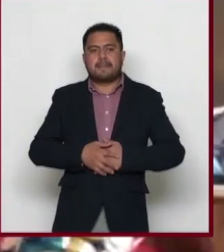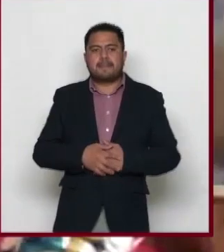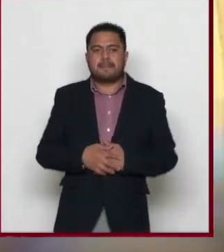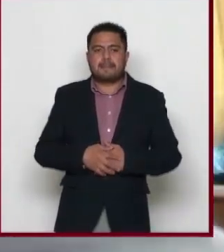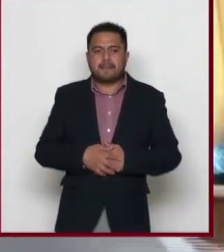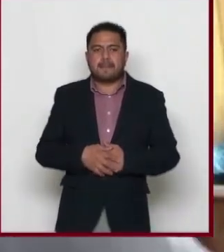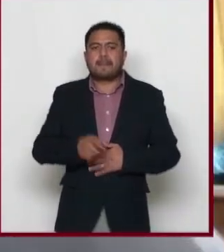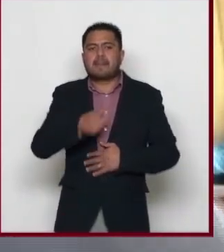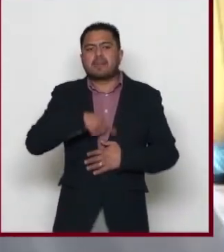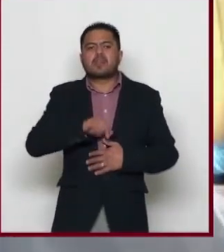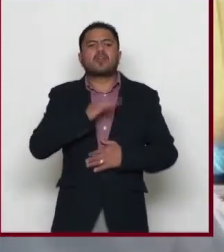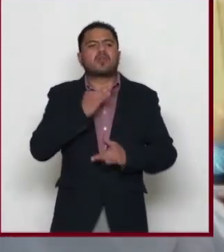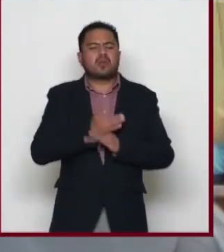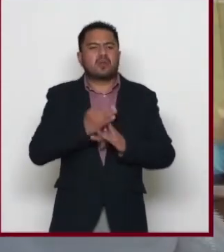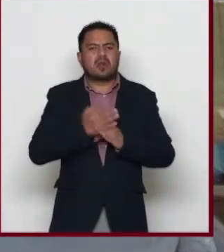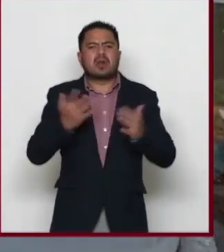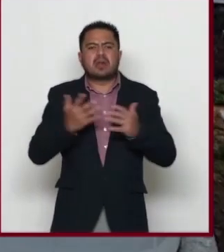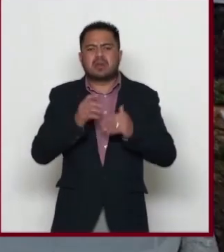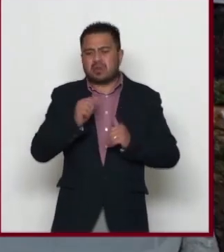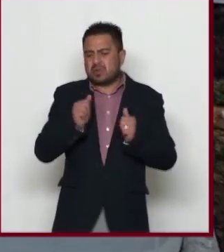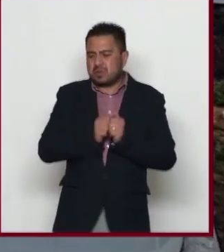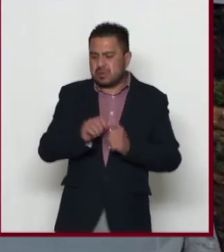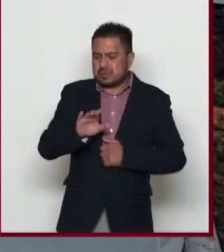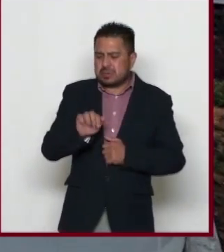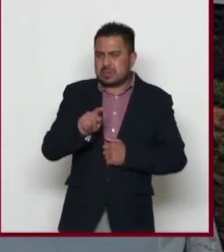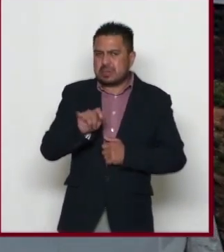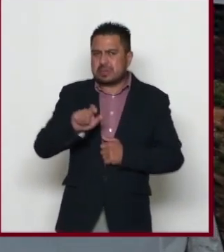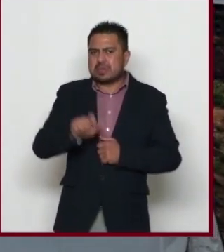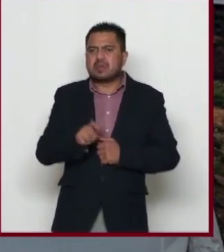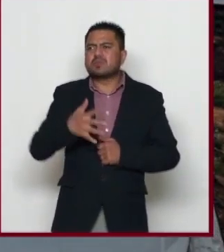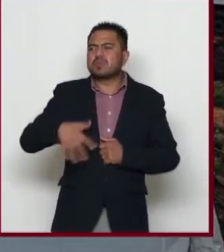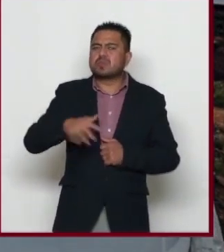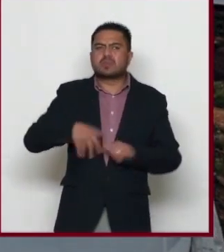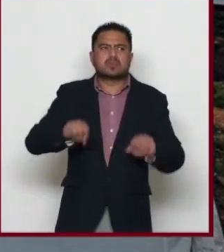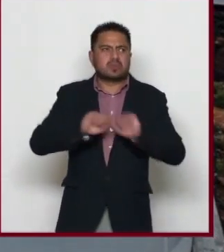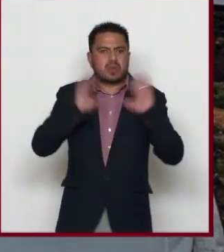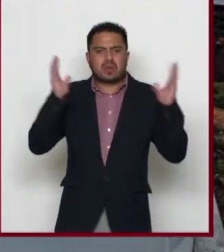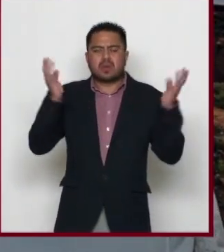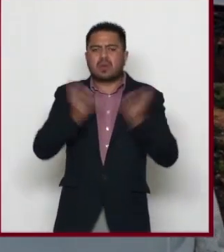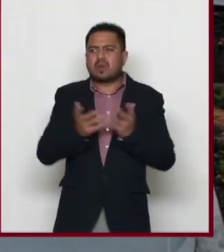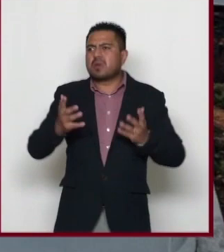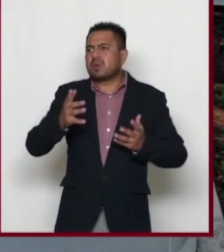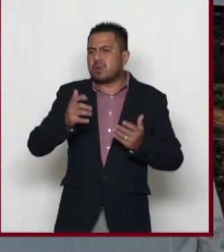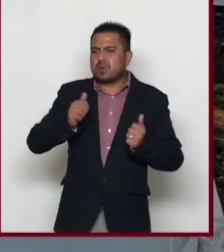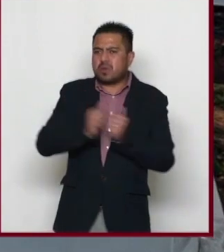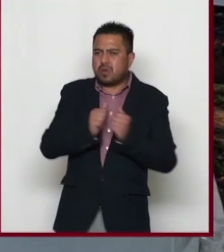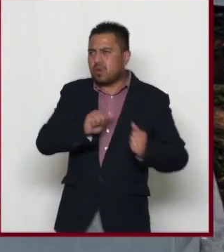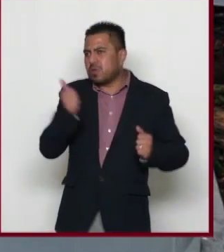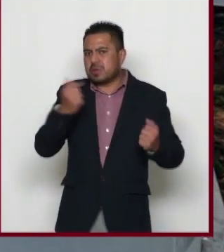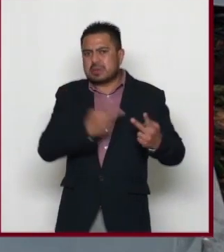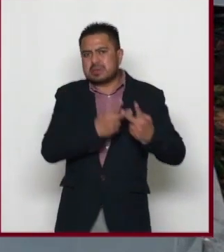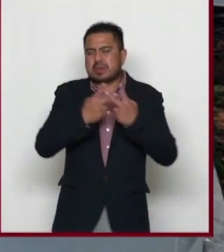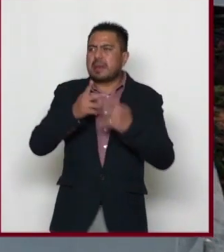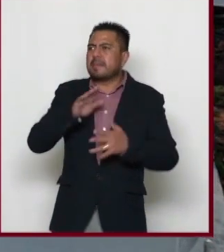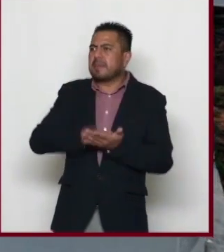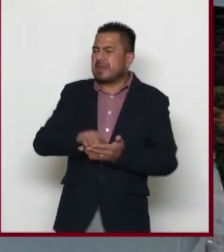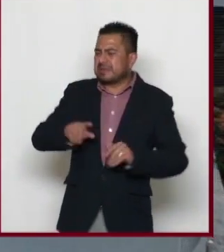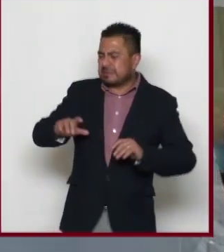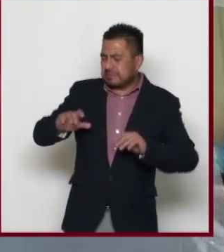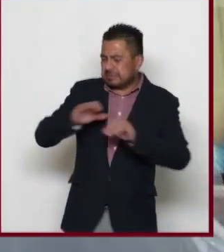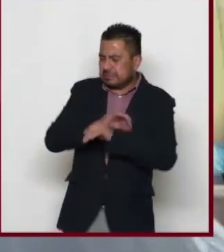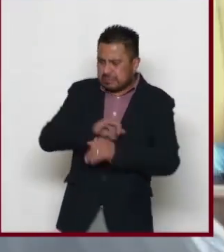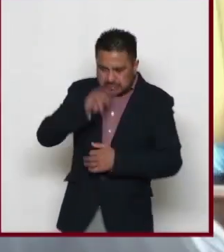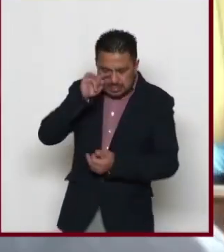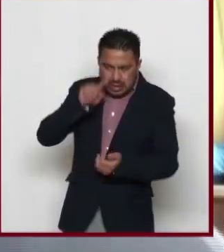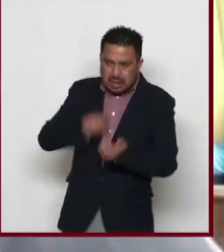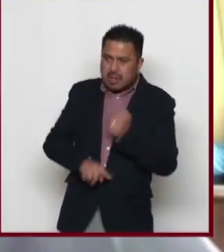telescopio tiene 1 metro de diámetro. Y lo que hacemos con SINTEX es buscar planetas alrededor